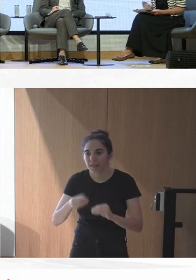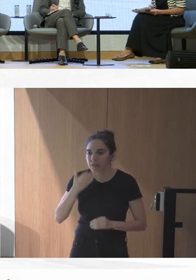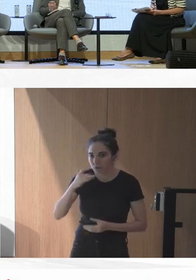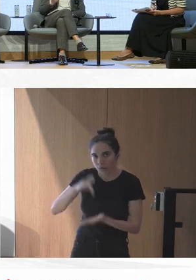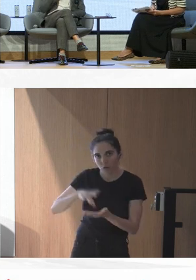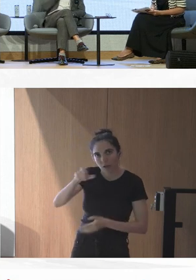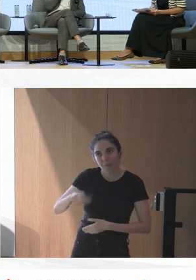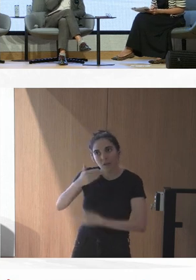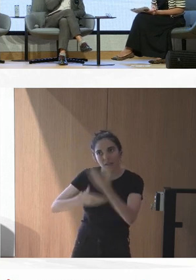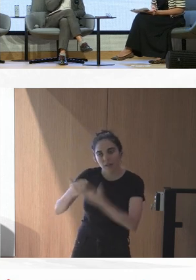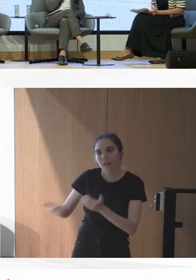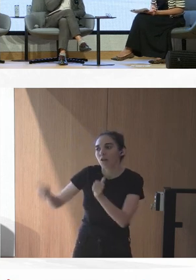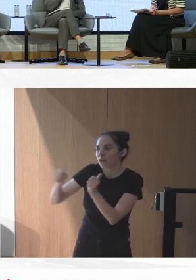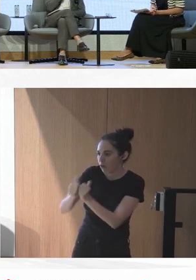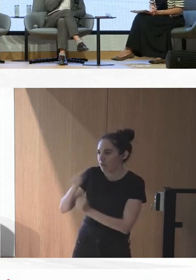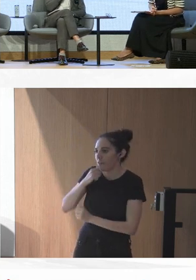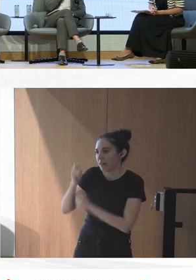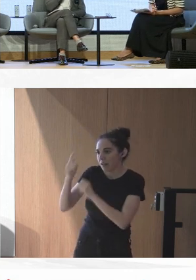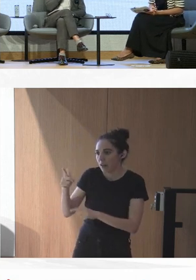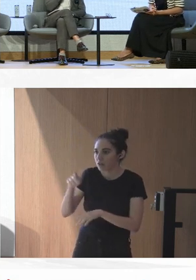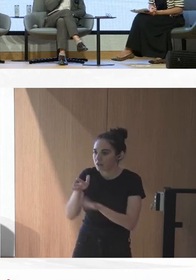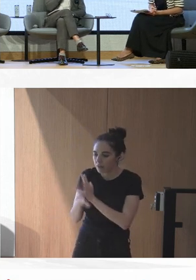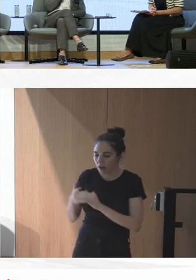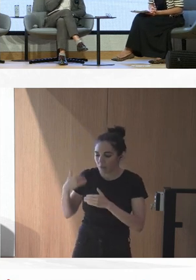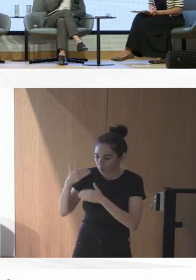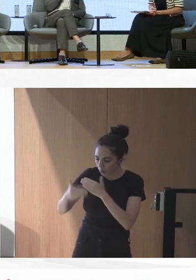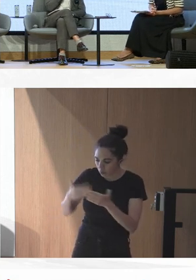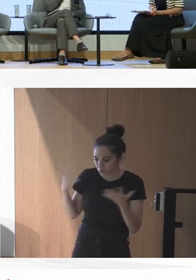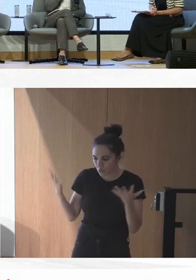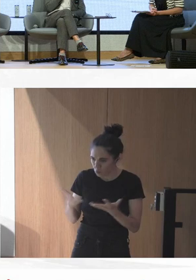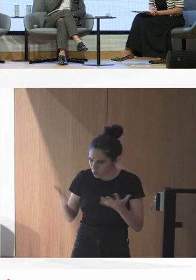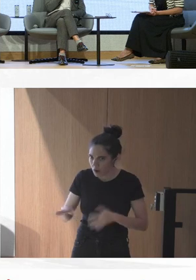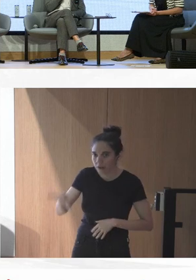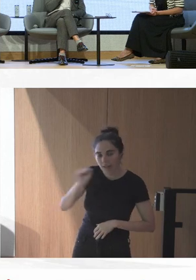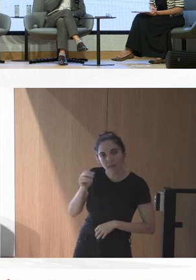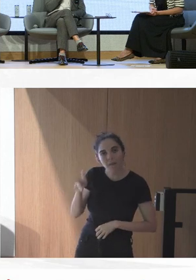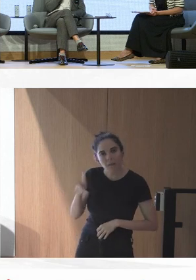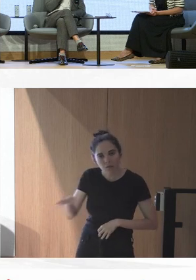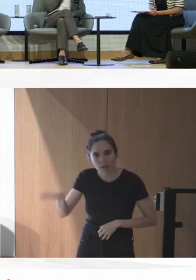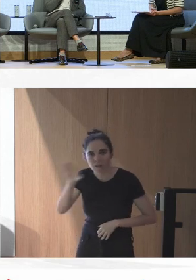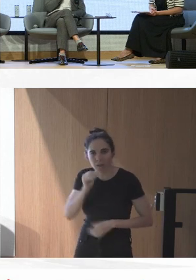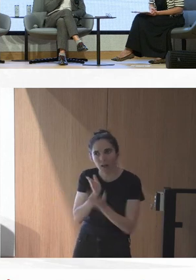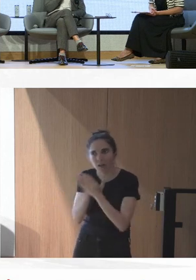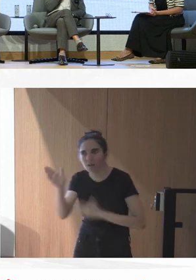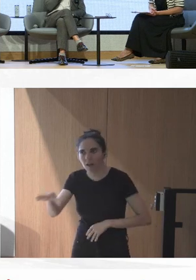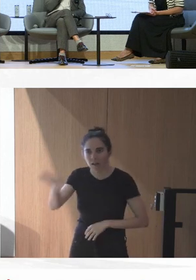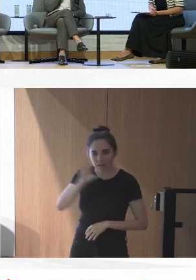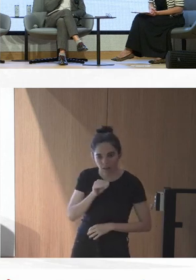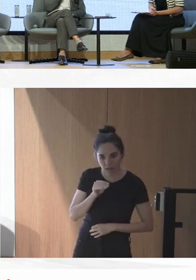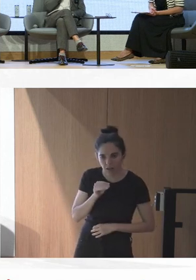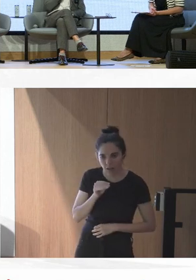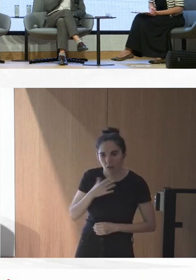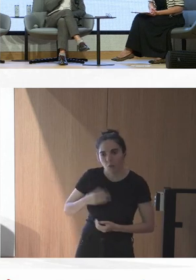facilitador de justicia comprenden el alcance del proceso en el que se encuentran, sus derechos, sus alternativas, pueden presentar